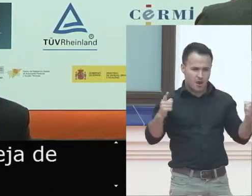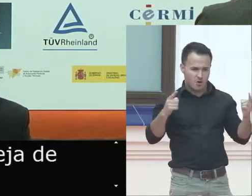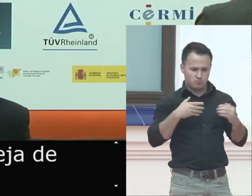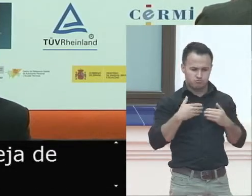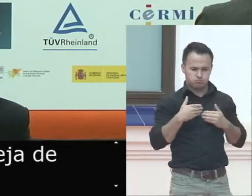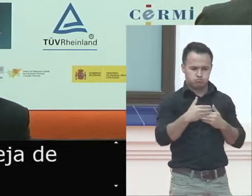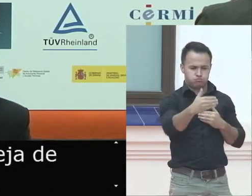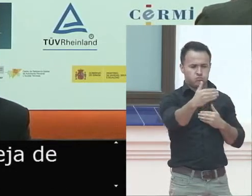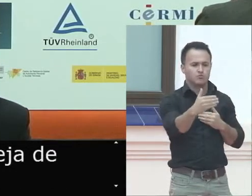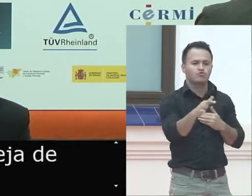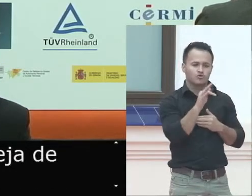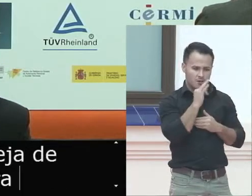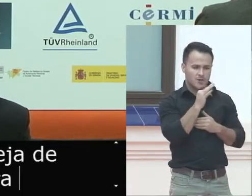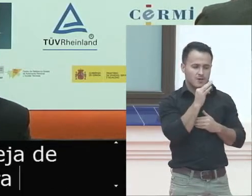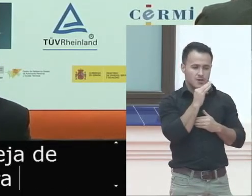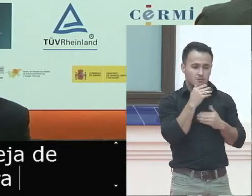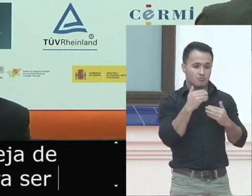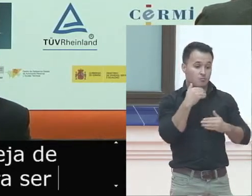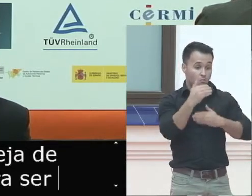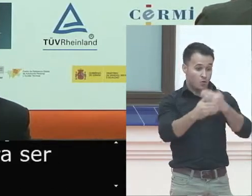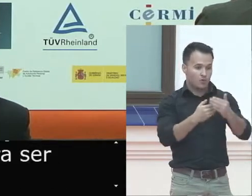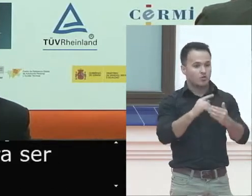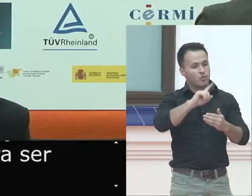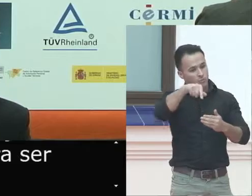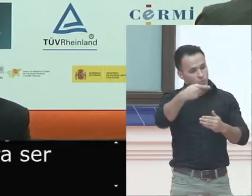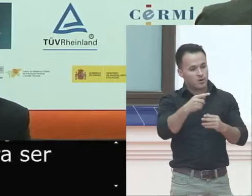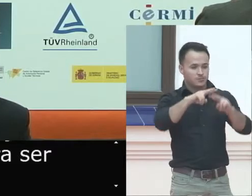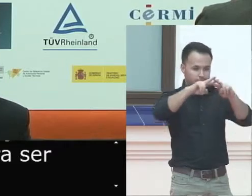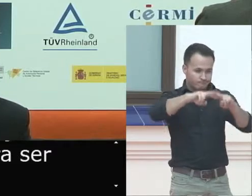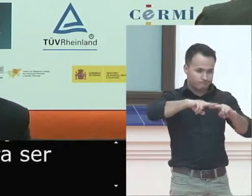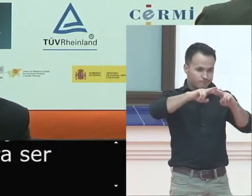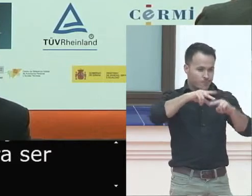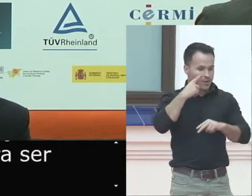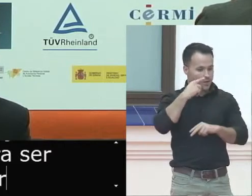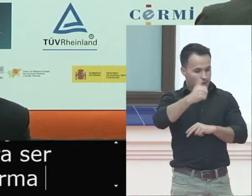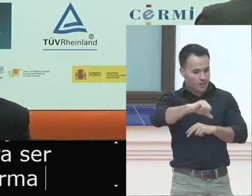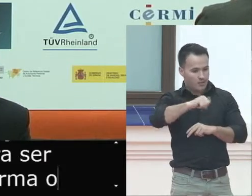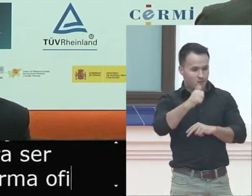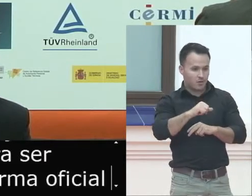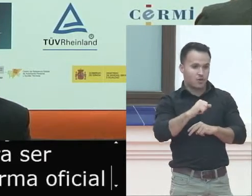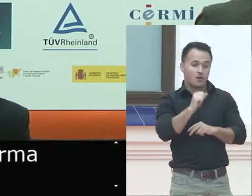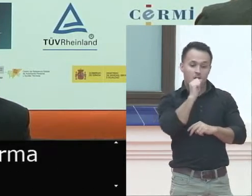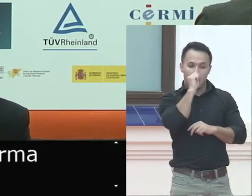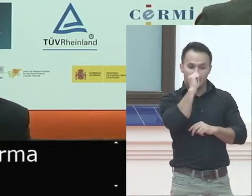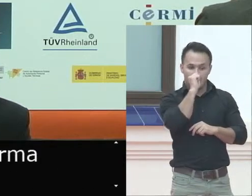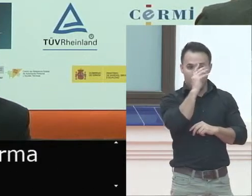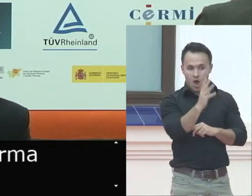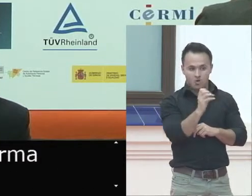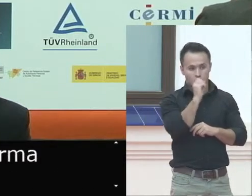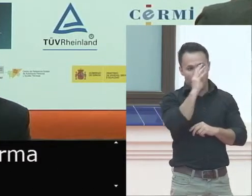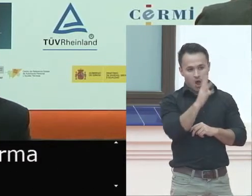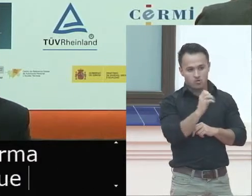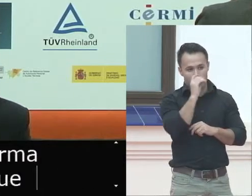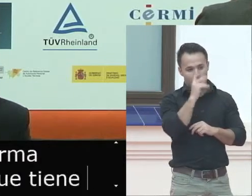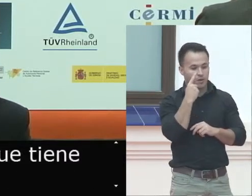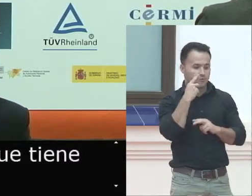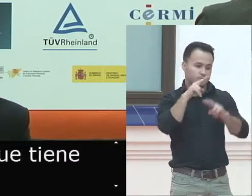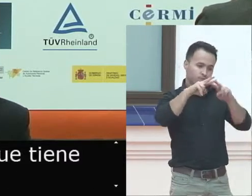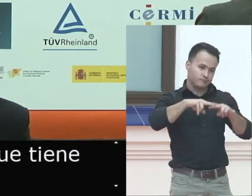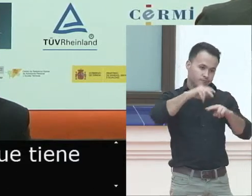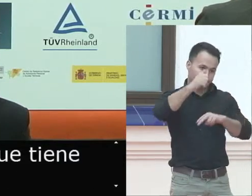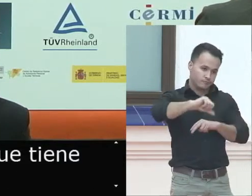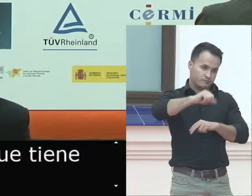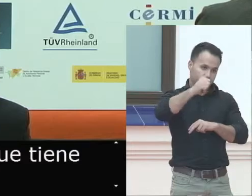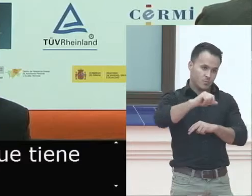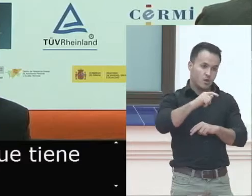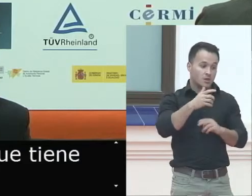norma oficial, tiene un proceso de revisión que tiene que ocurrir y cada X años se va a revisar y si se descubre que falta